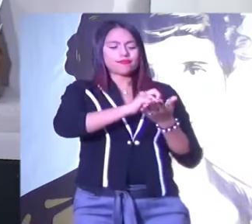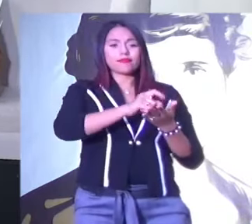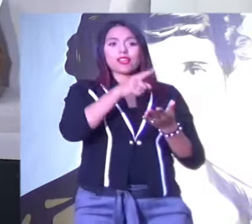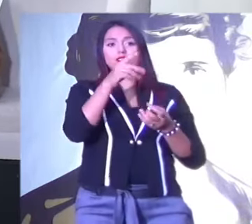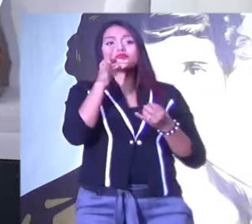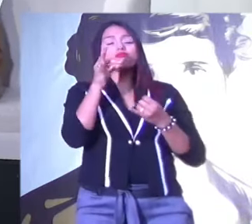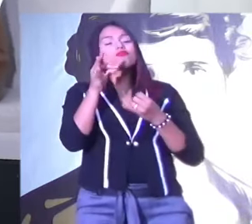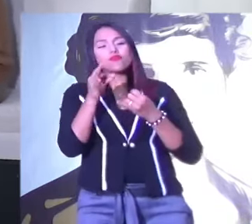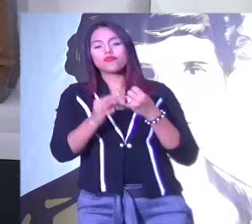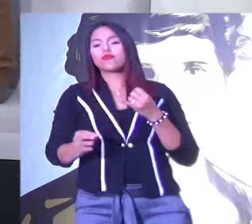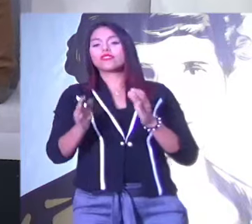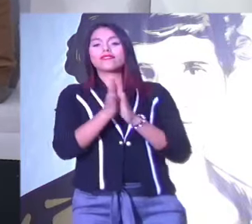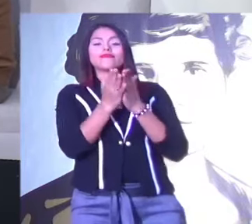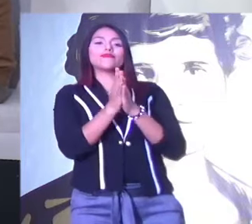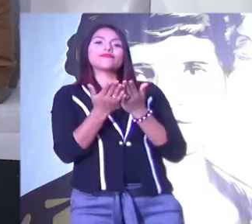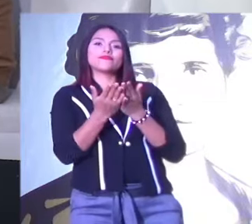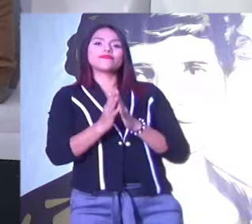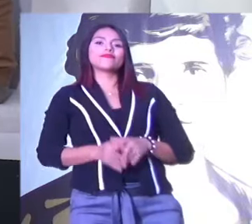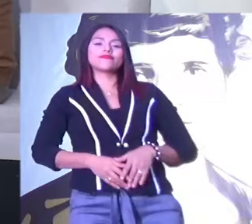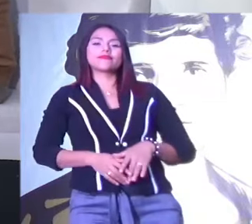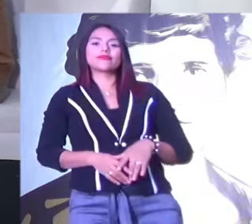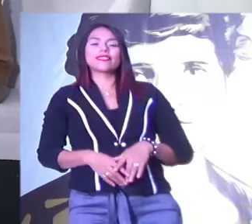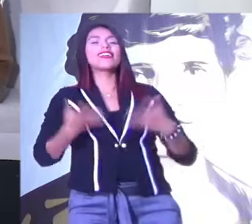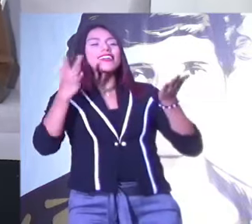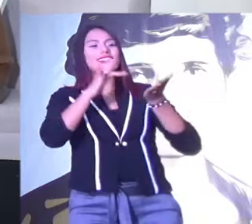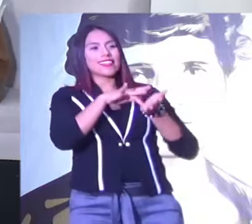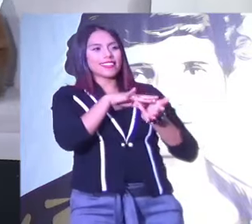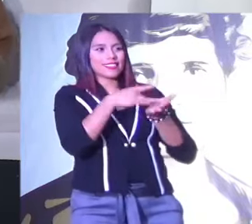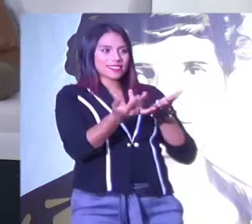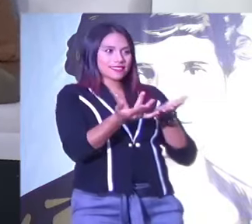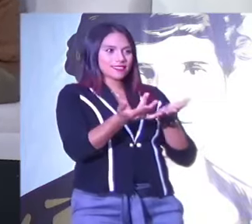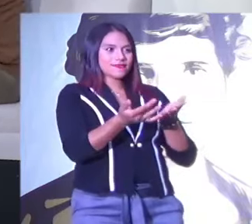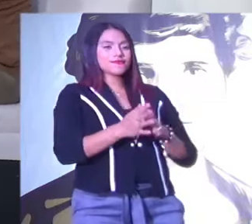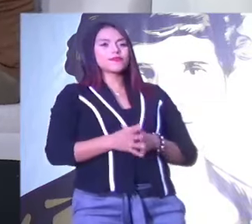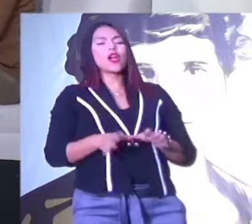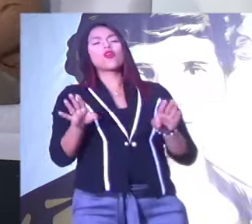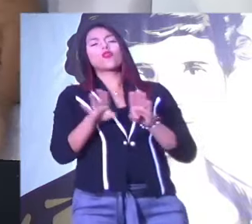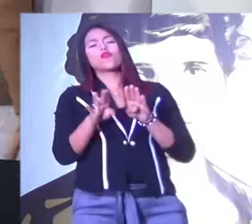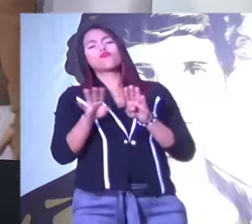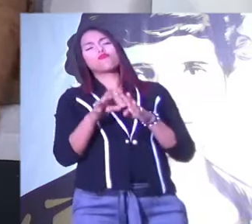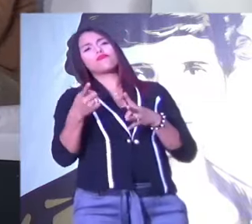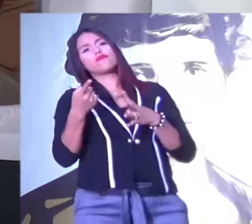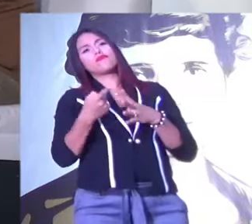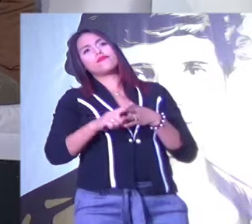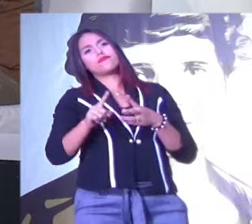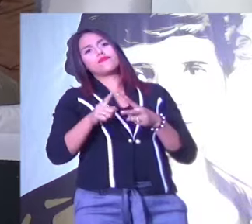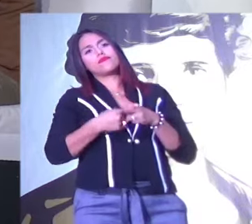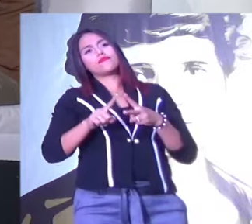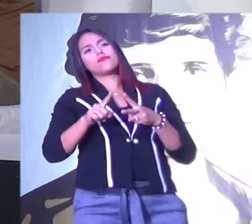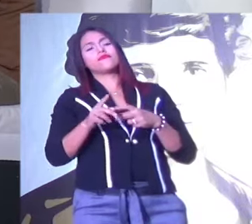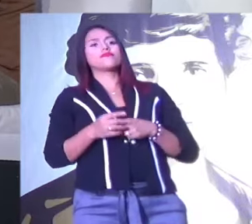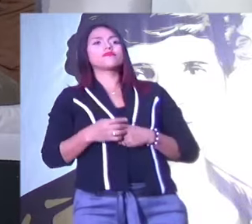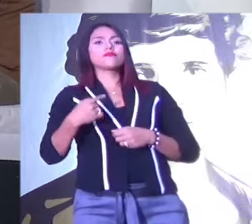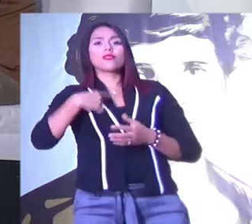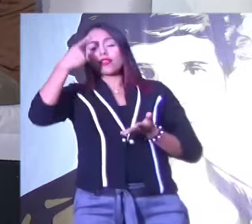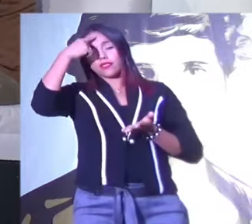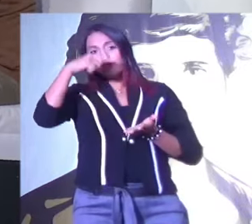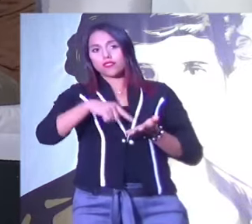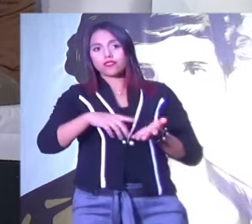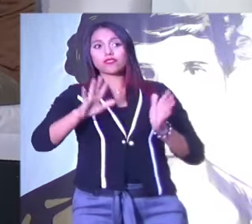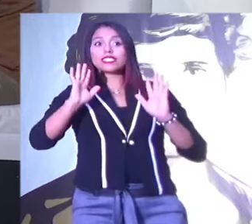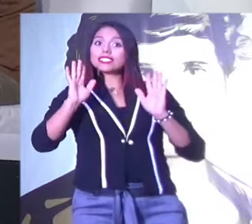Joan? Y bienvenido, Luis Humberto, es un gusto de veras tenerte aquí. Gracias. ¿Cómo empezó? Creo que ya me hacía